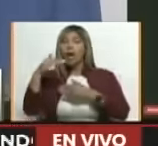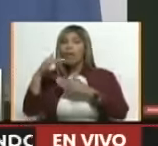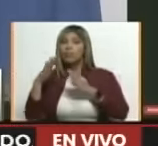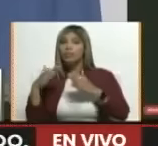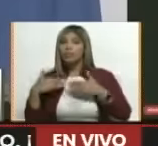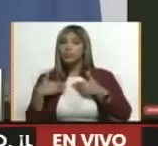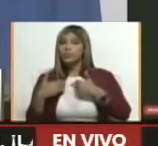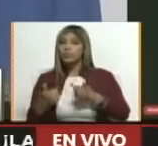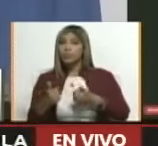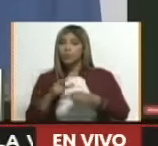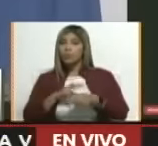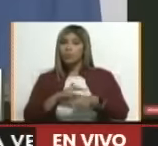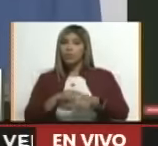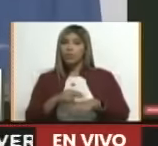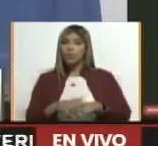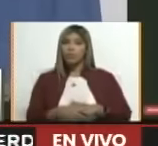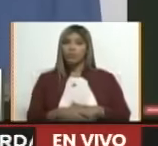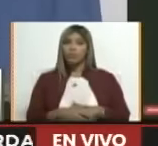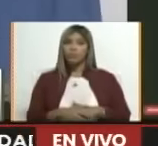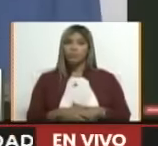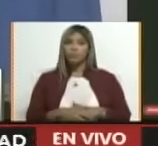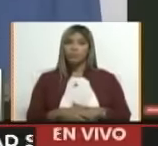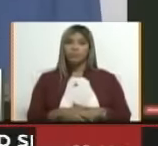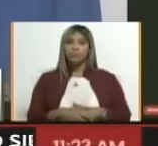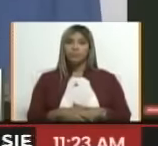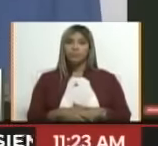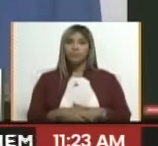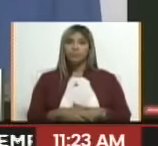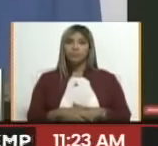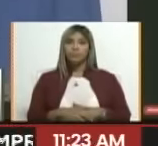atención médica.